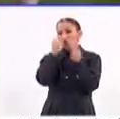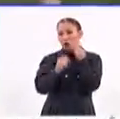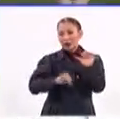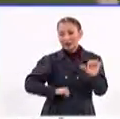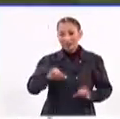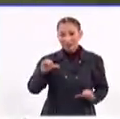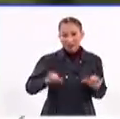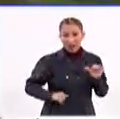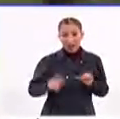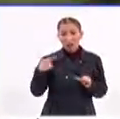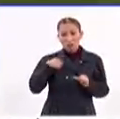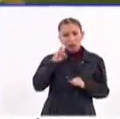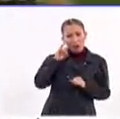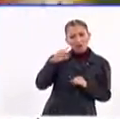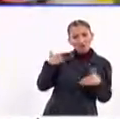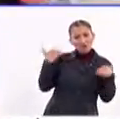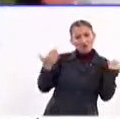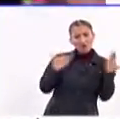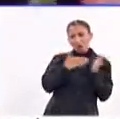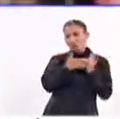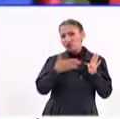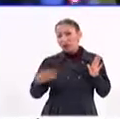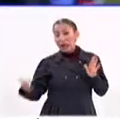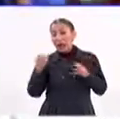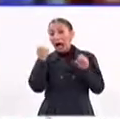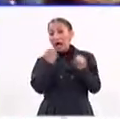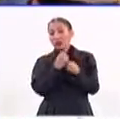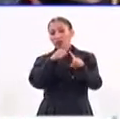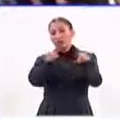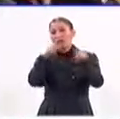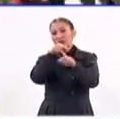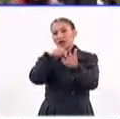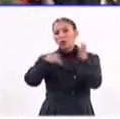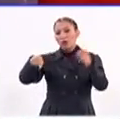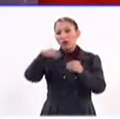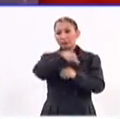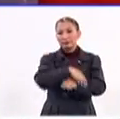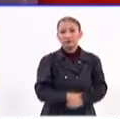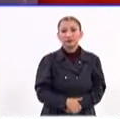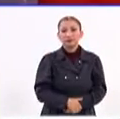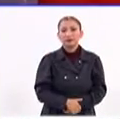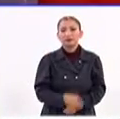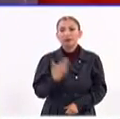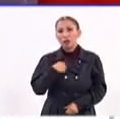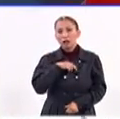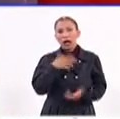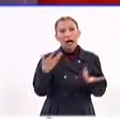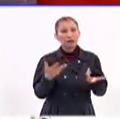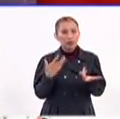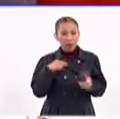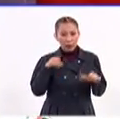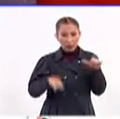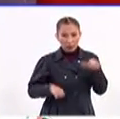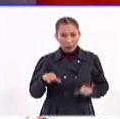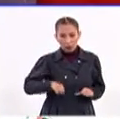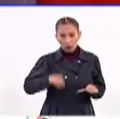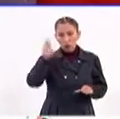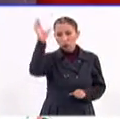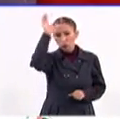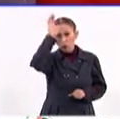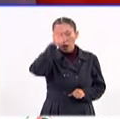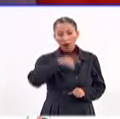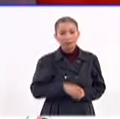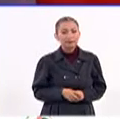las actividades que podemos disfrutar a lo largo del año en distintos espacios. Nosotros realizamos actividades